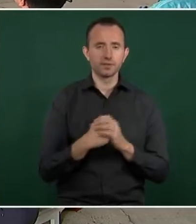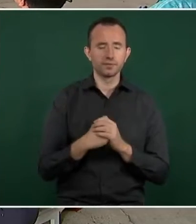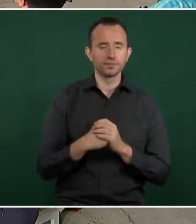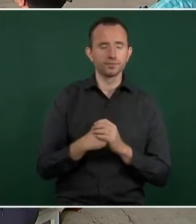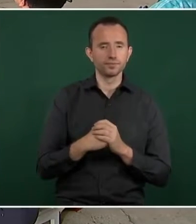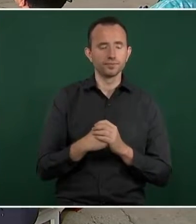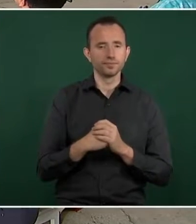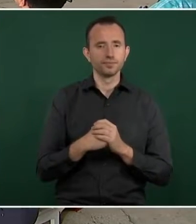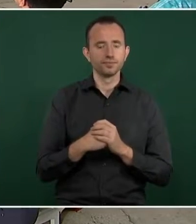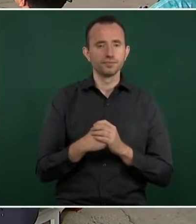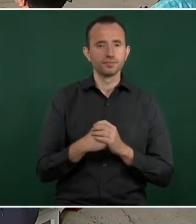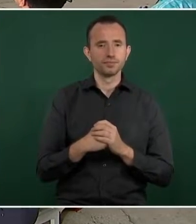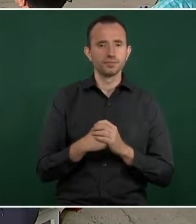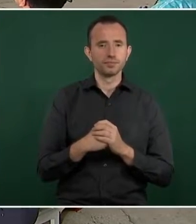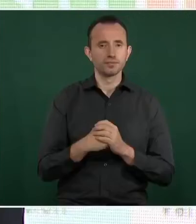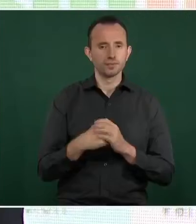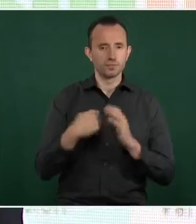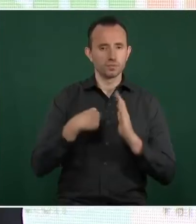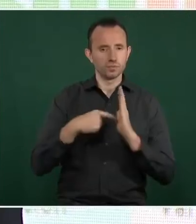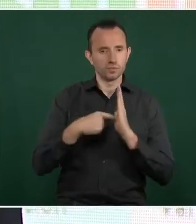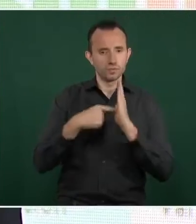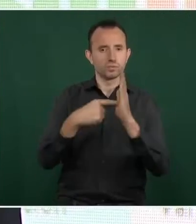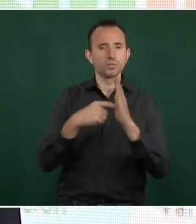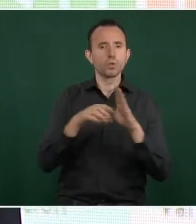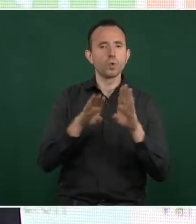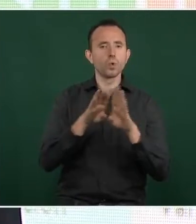la letalidad,